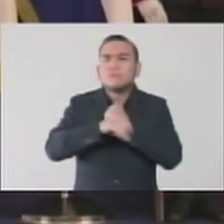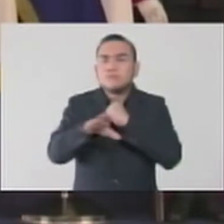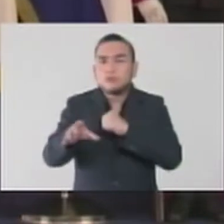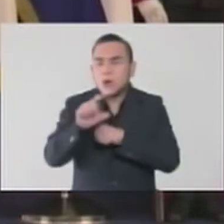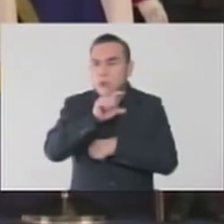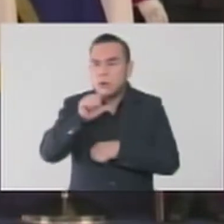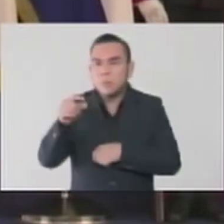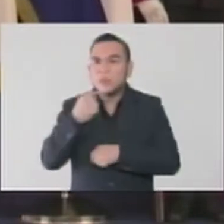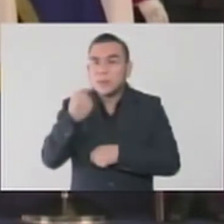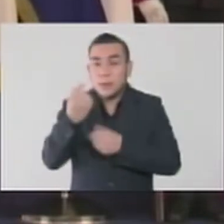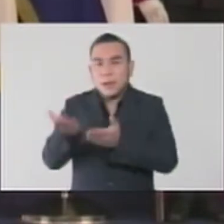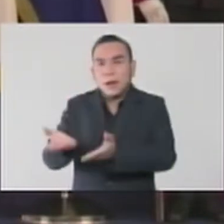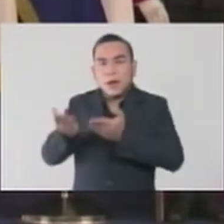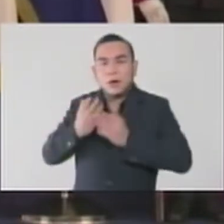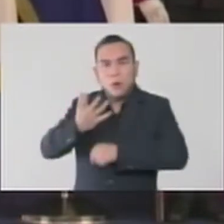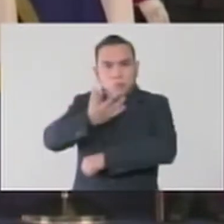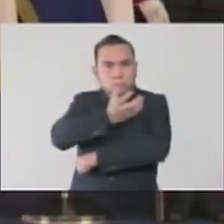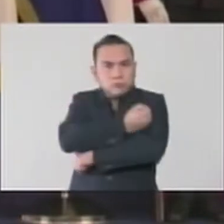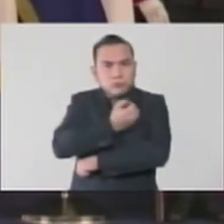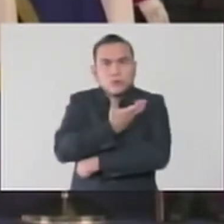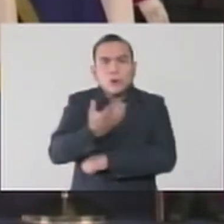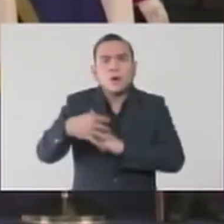verán las publicaciones de los